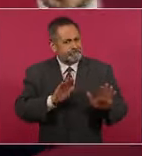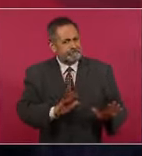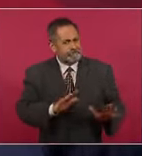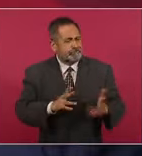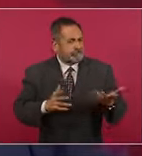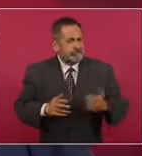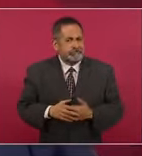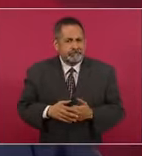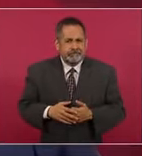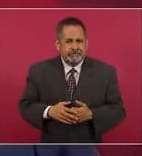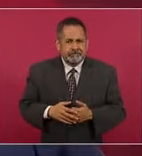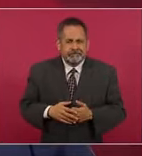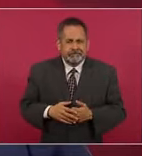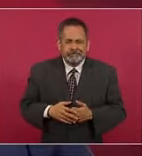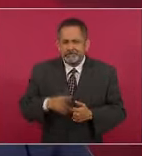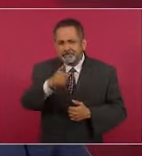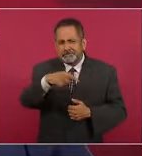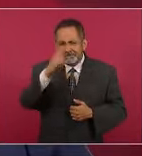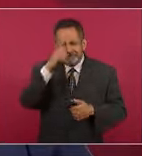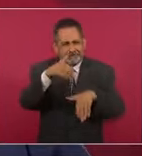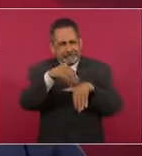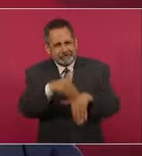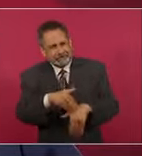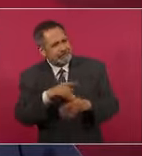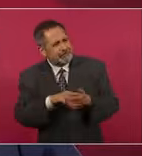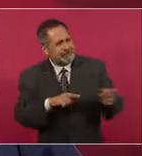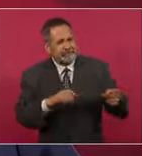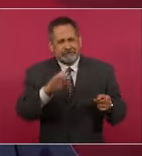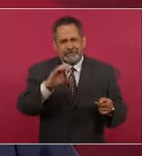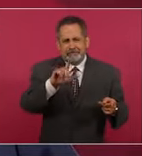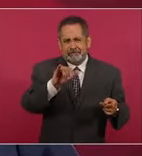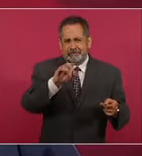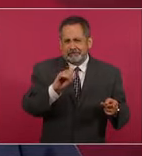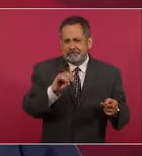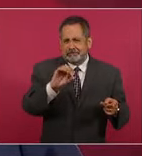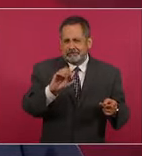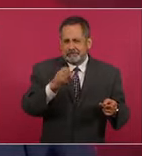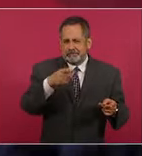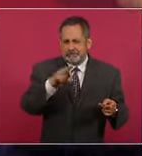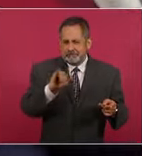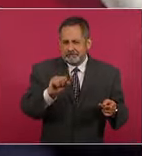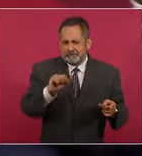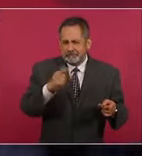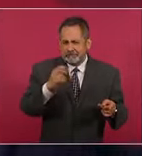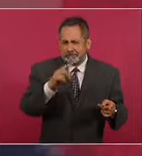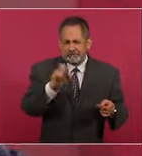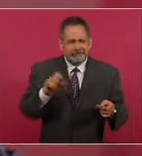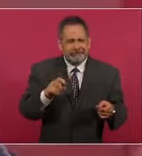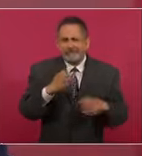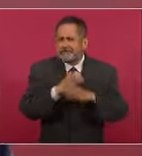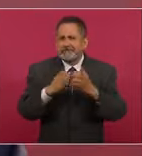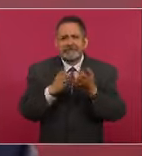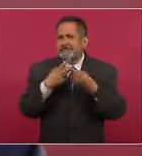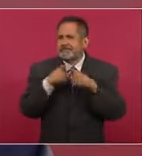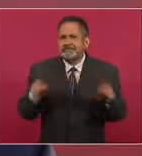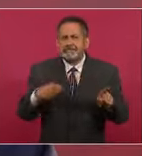Pues, ¿cómo le van a hacer caso a Claudio X González? Son cosas distintas.